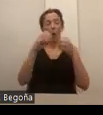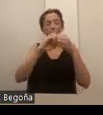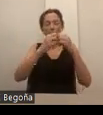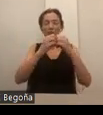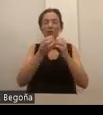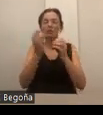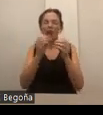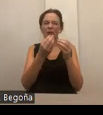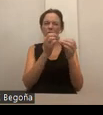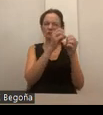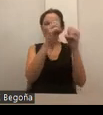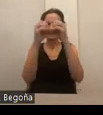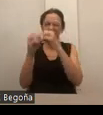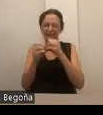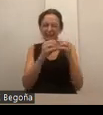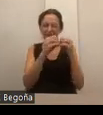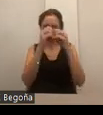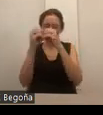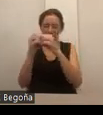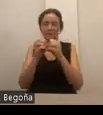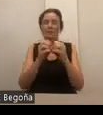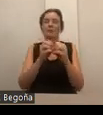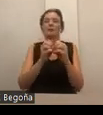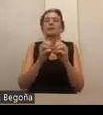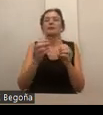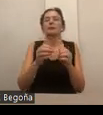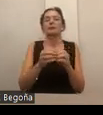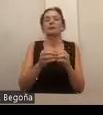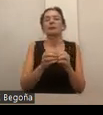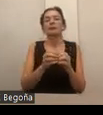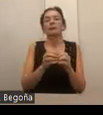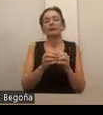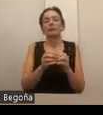productores en exceso de progesterona. Hay una alteración en el ciclo